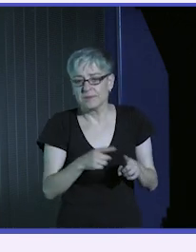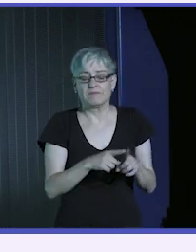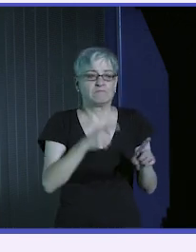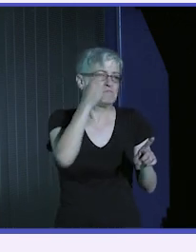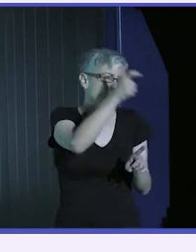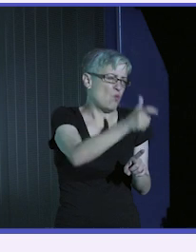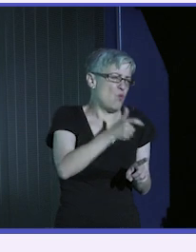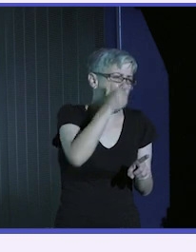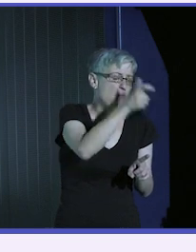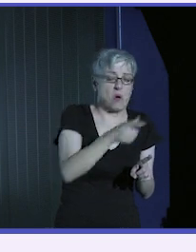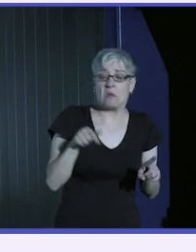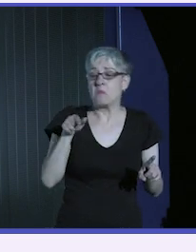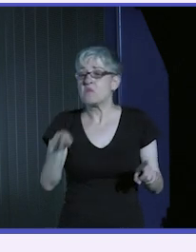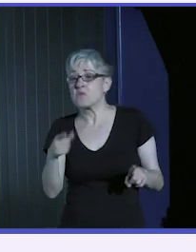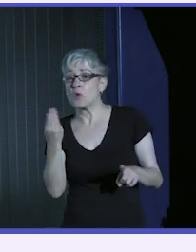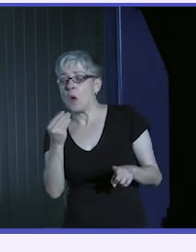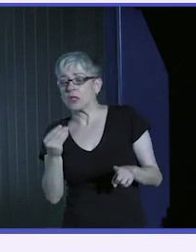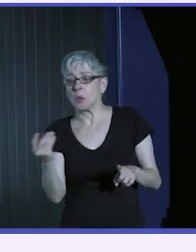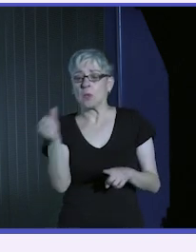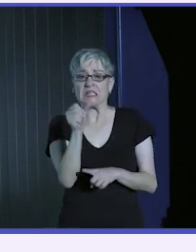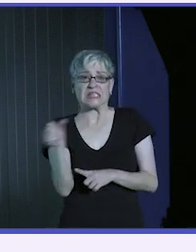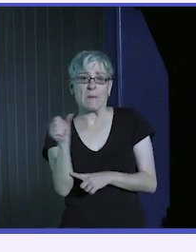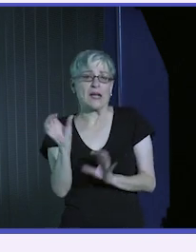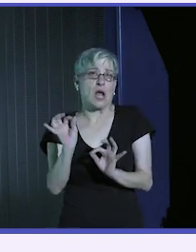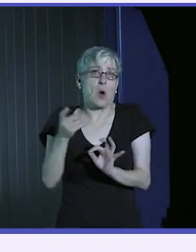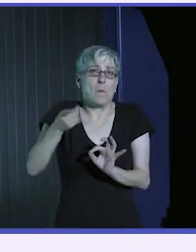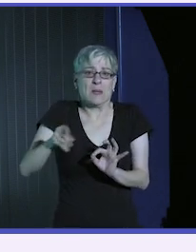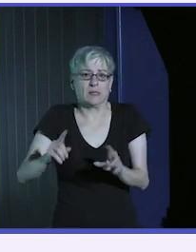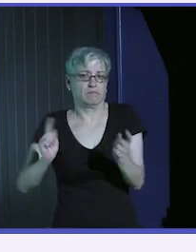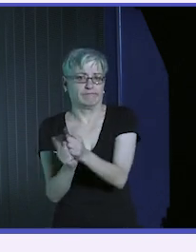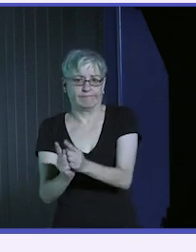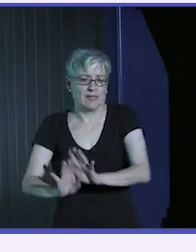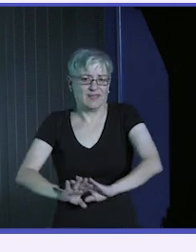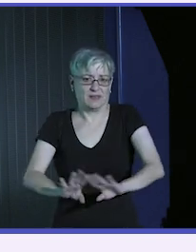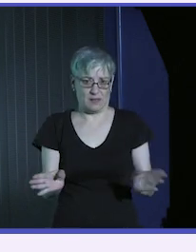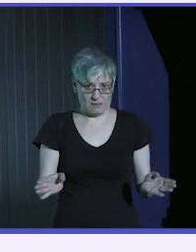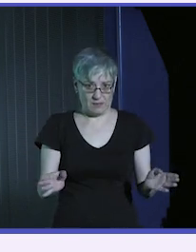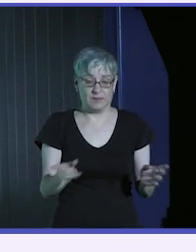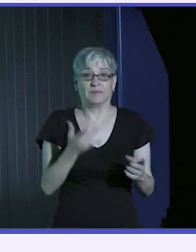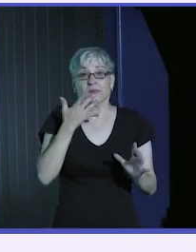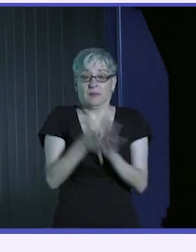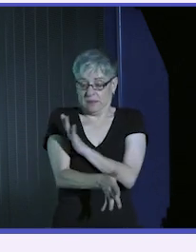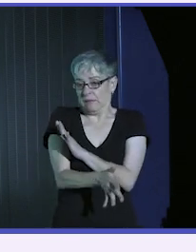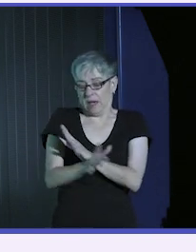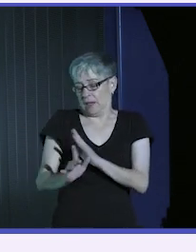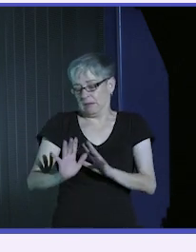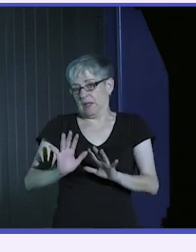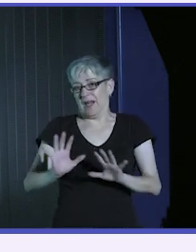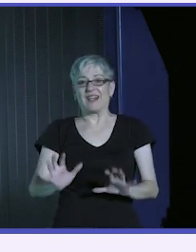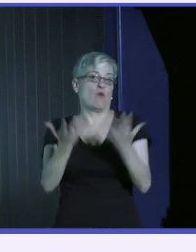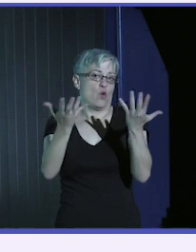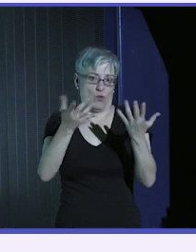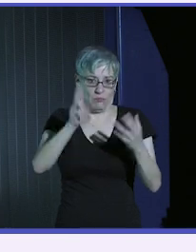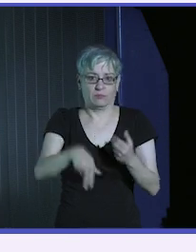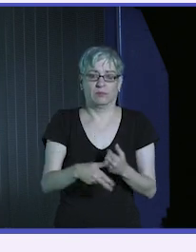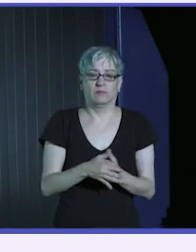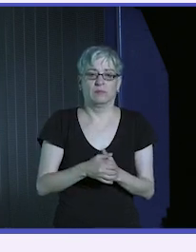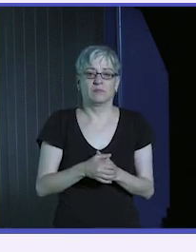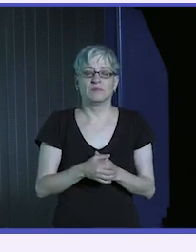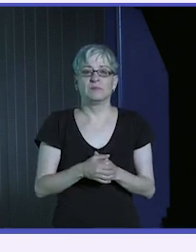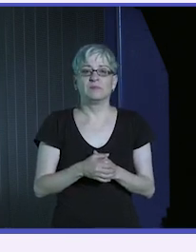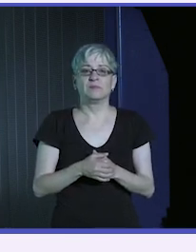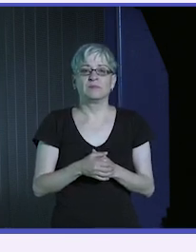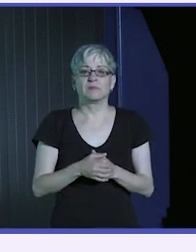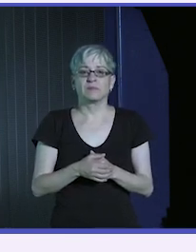en cuestión de semanas, meses, con lo cual esto revoluciona toda la línea de investigación. Entonces, bueno, dicho